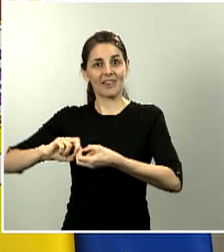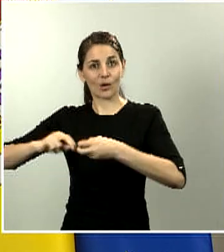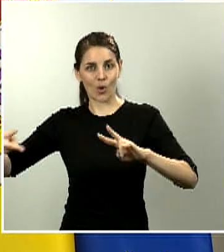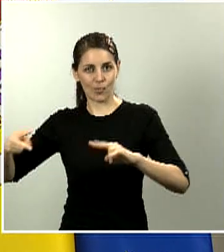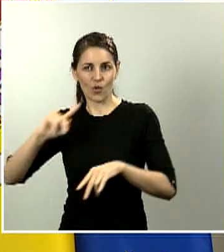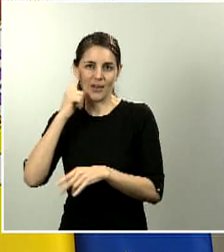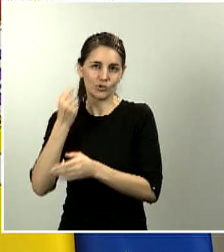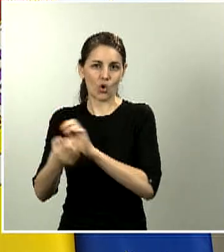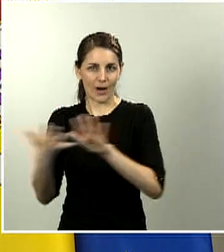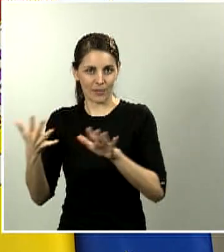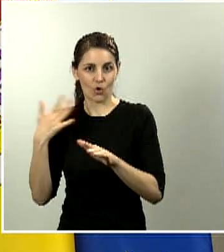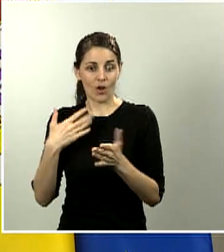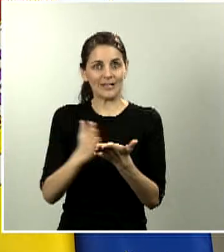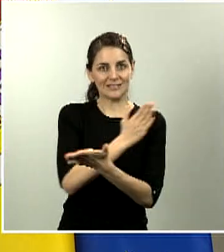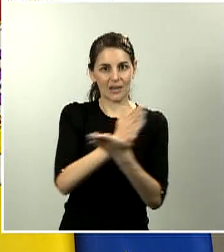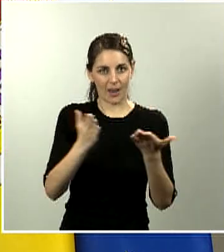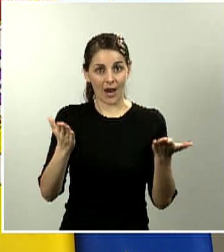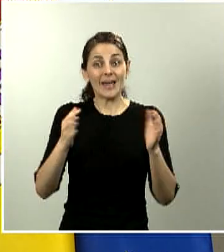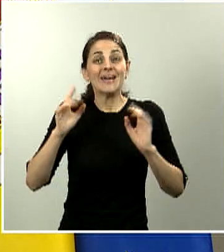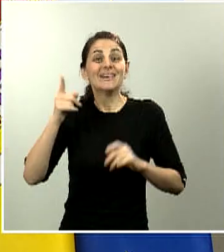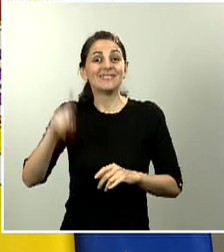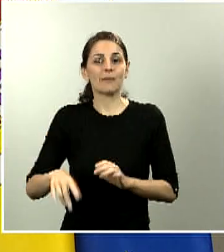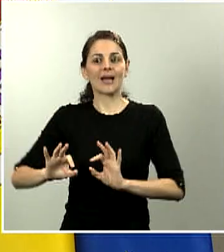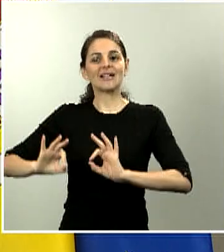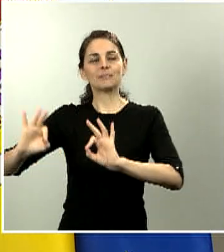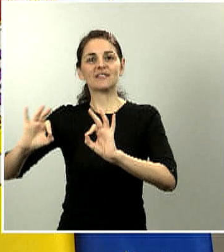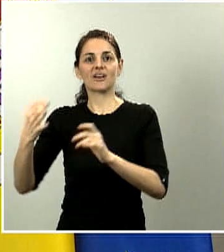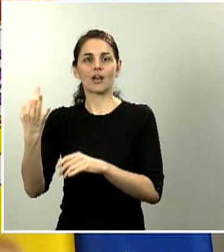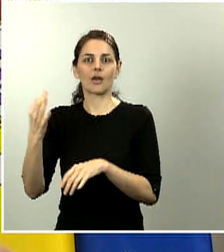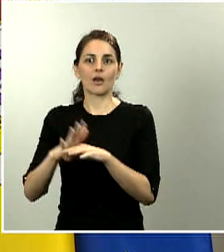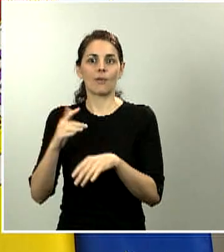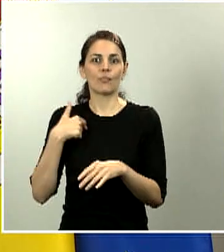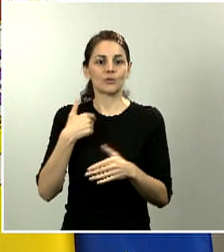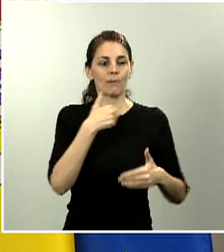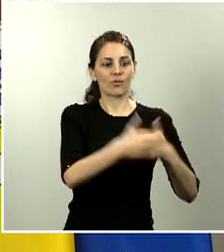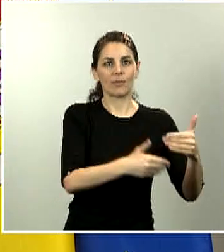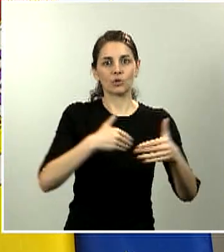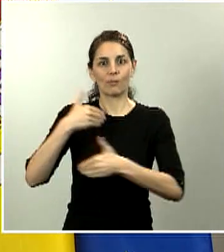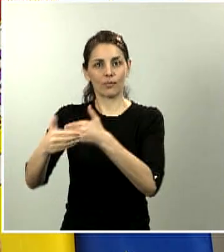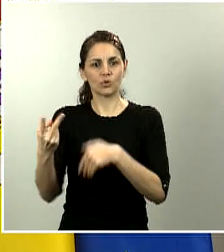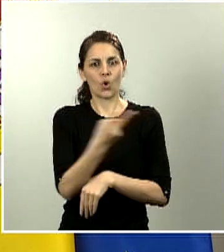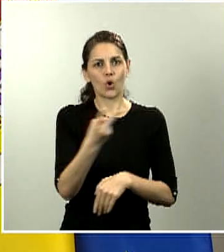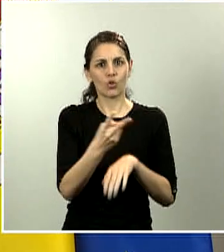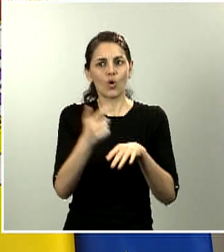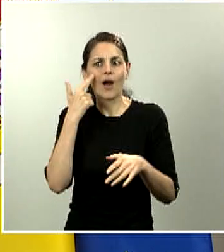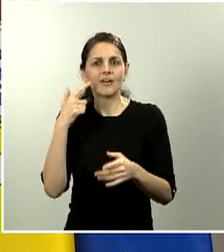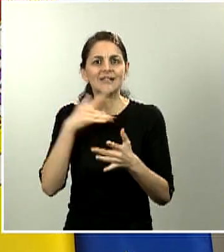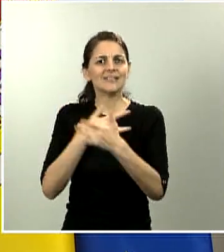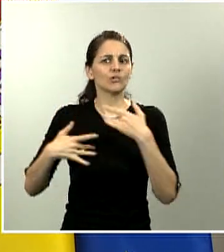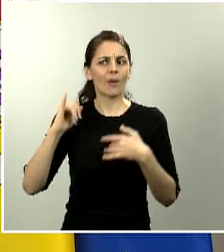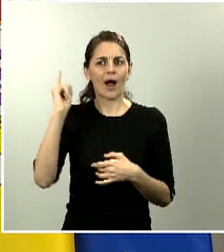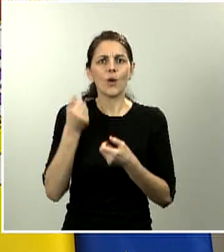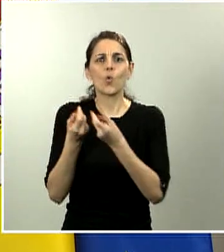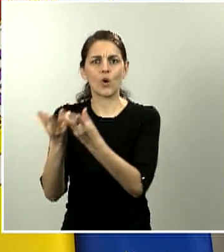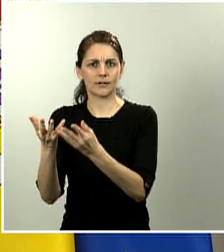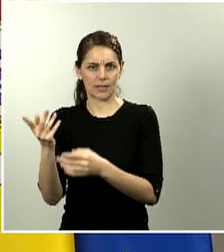especifiquen también aquellas personas que han sido diagnosticadas por cualquiera de los dos procedimientos si tenían o no tenían síntomas. Esto obedece a que